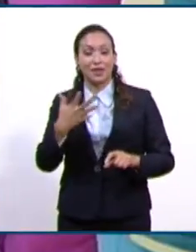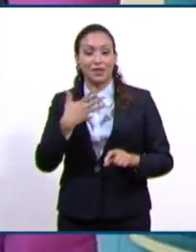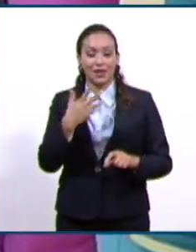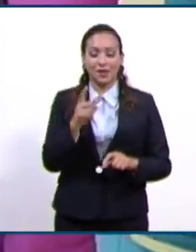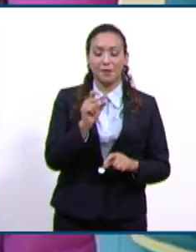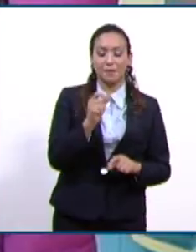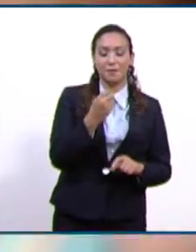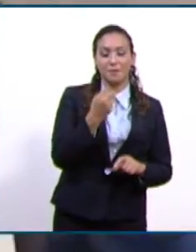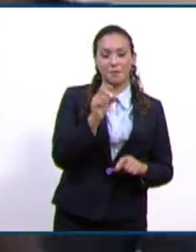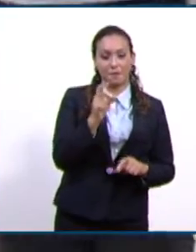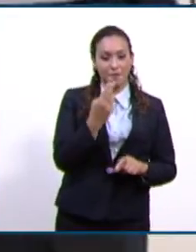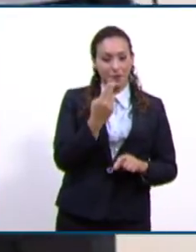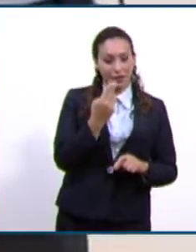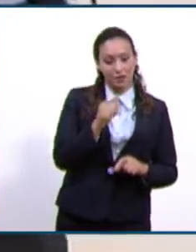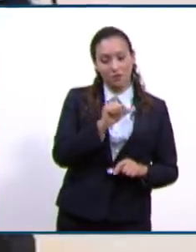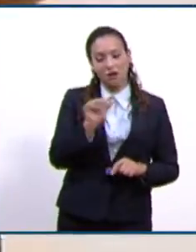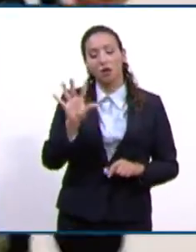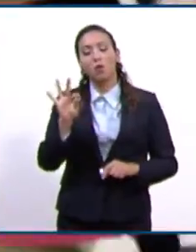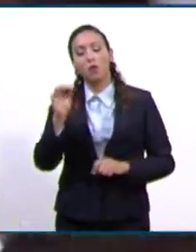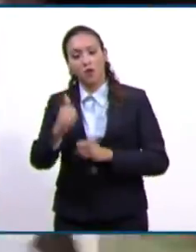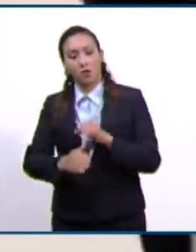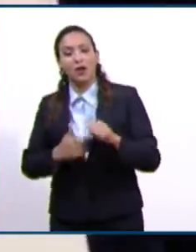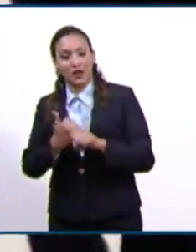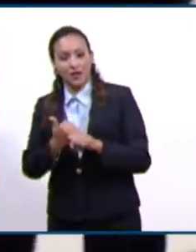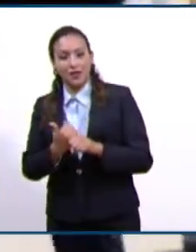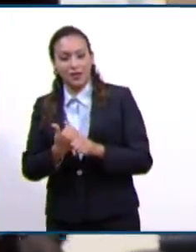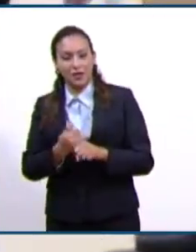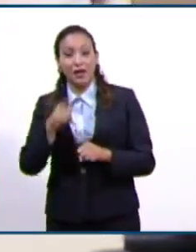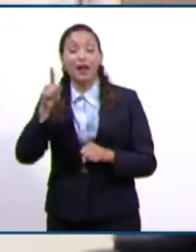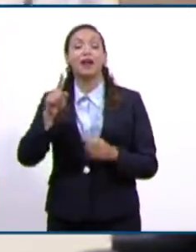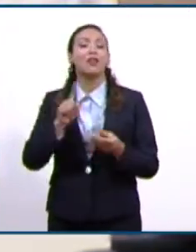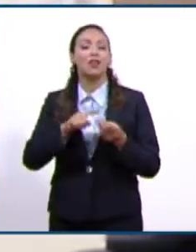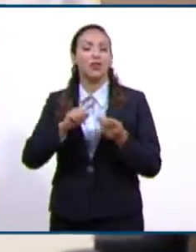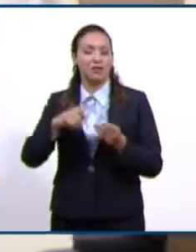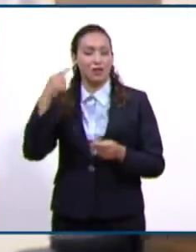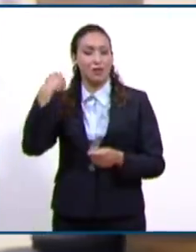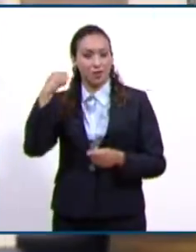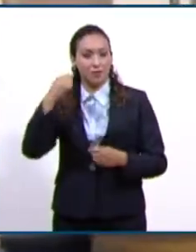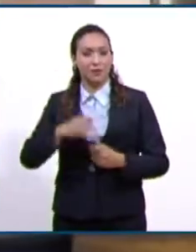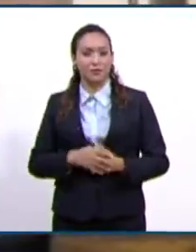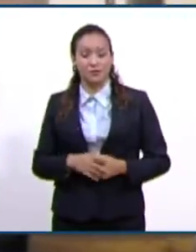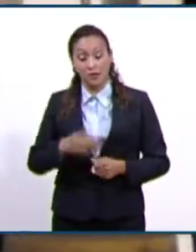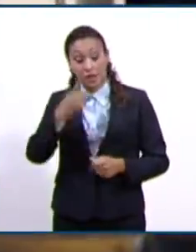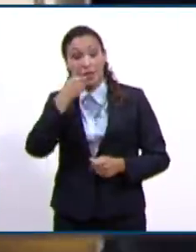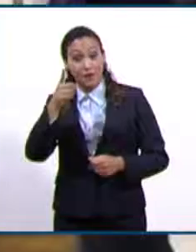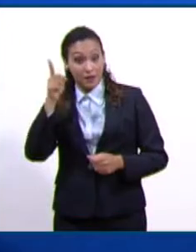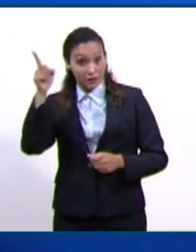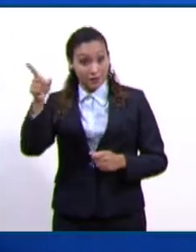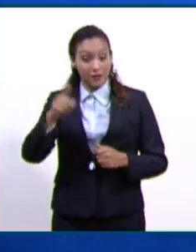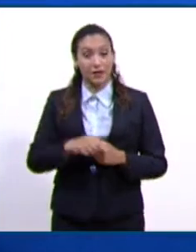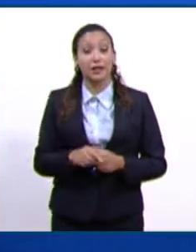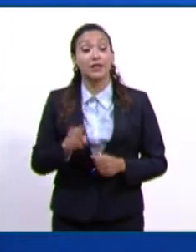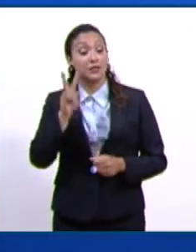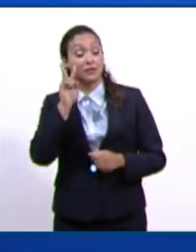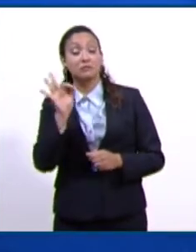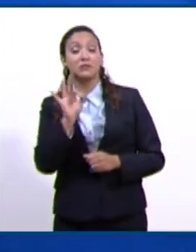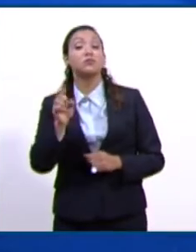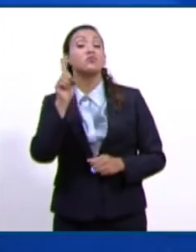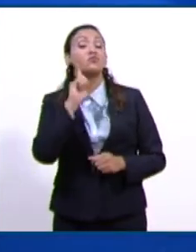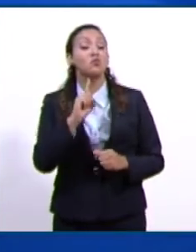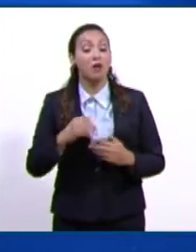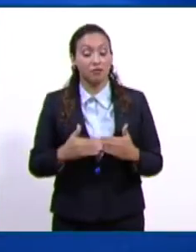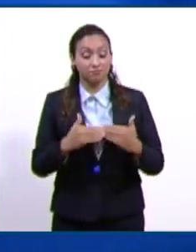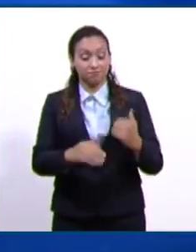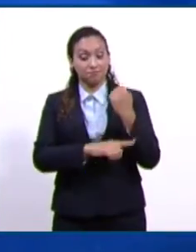y 40 años de edad" del Código Civil de Tabasco, que regulan el acreditamiento de una imposibilidad física o